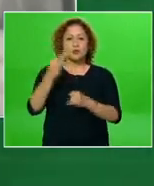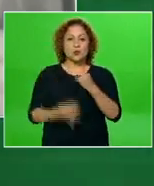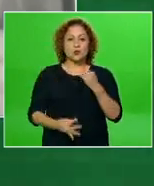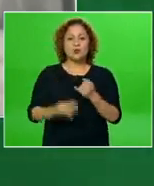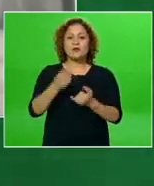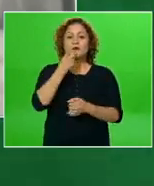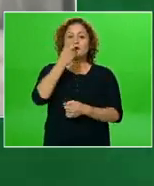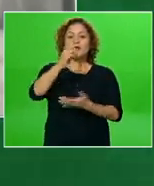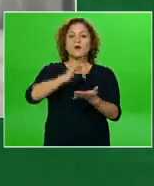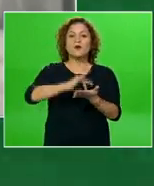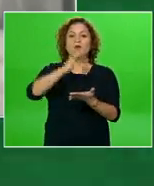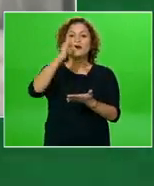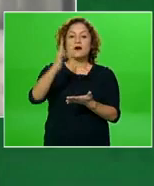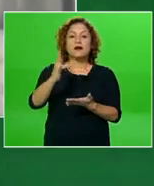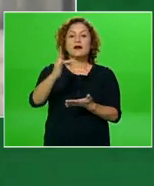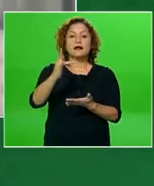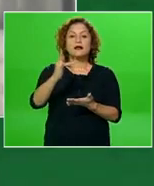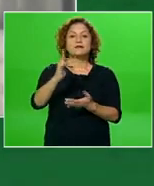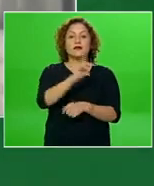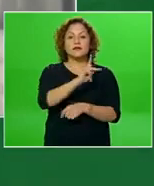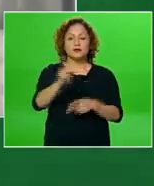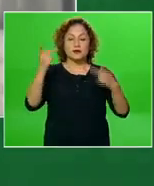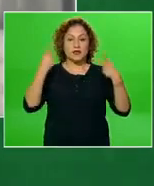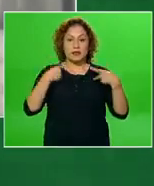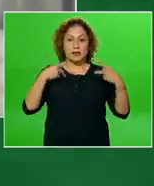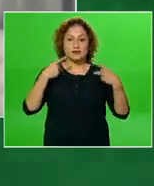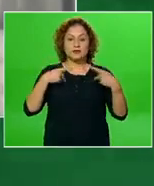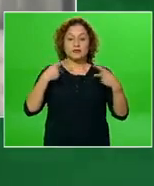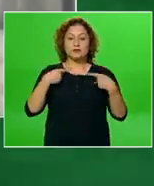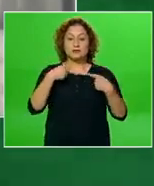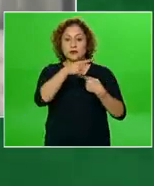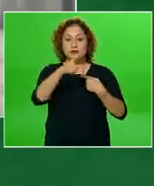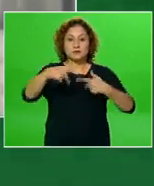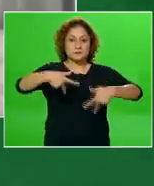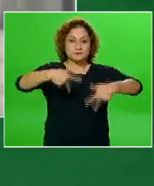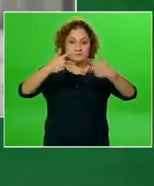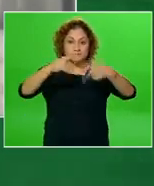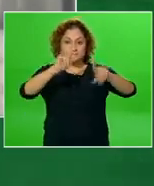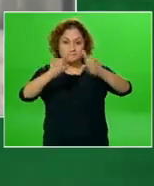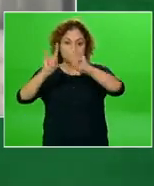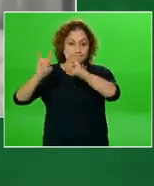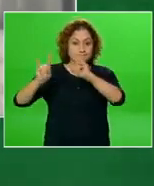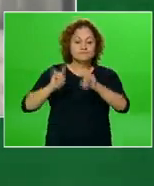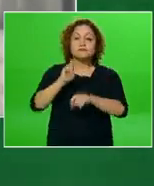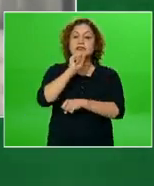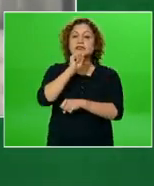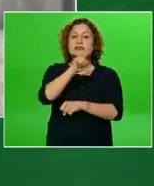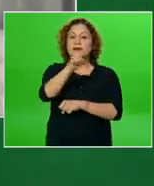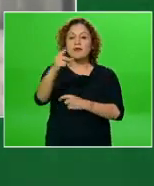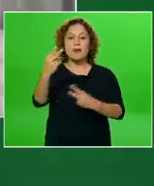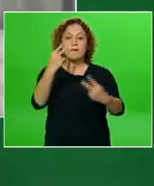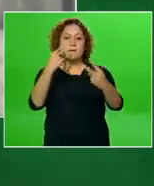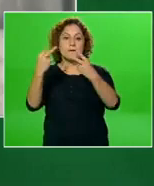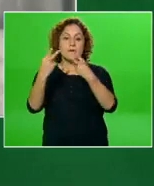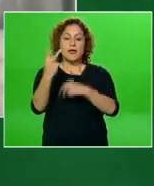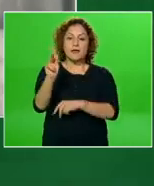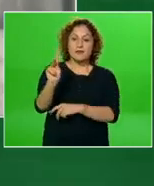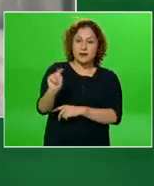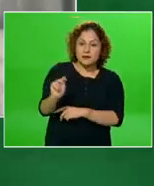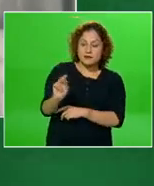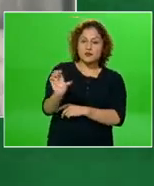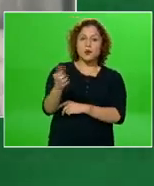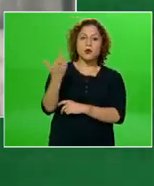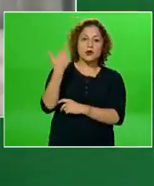todas las personas que nos han acompañado por las diferentes vías tanto virtuales como a través de la televisión y la radio